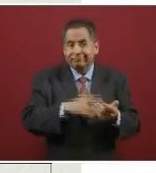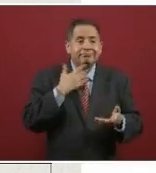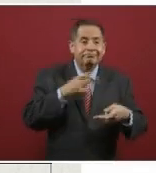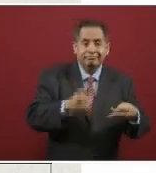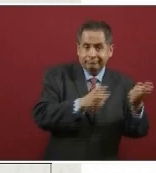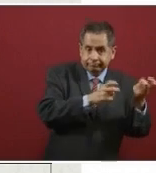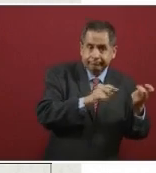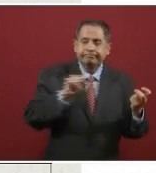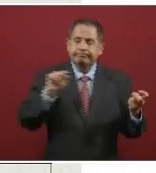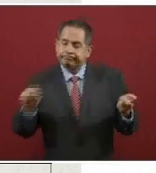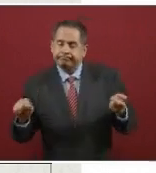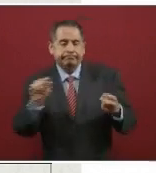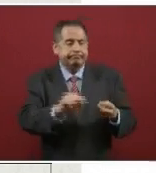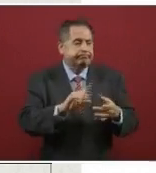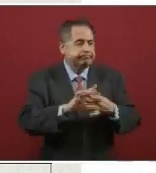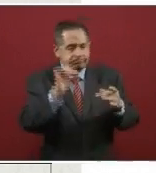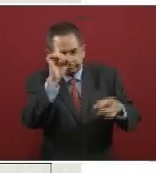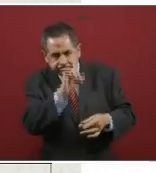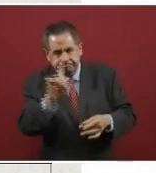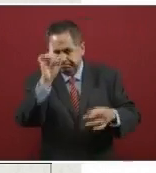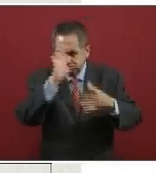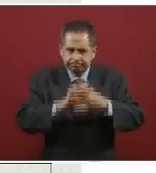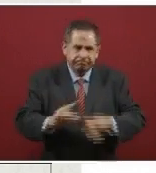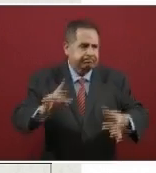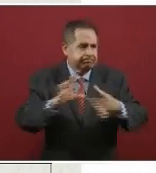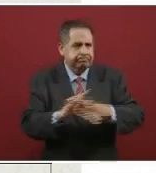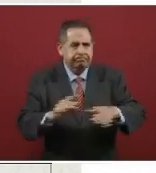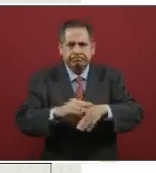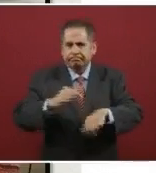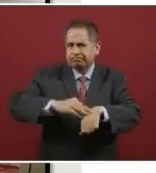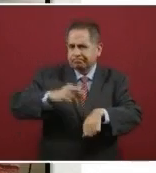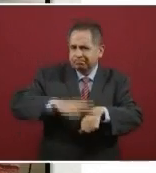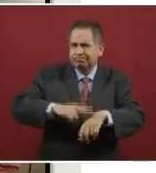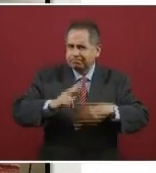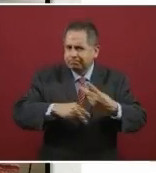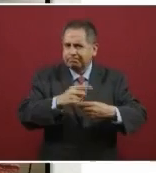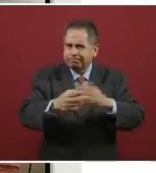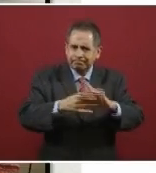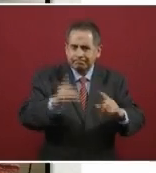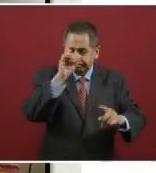son 140 municipios que están inscritos en estos programas.